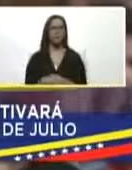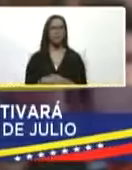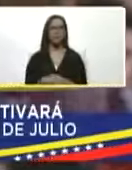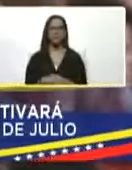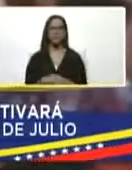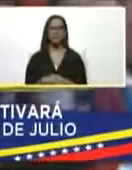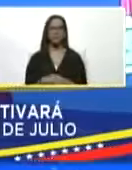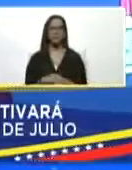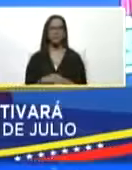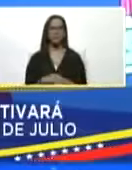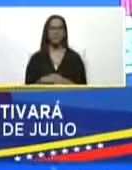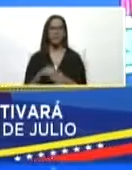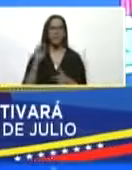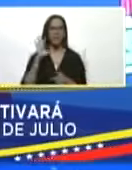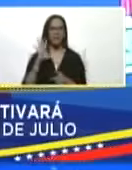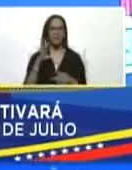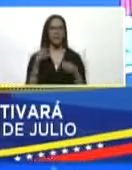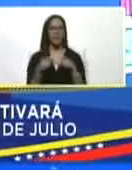El quinto equipo,